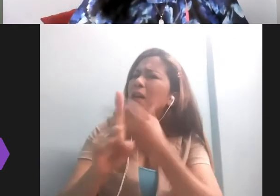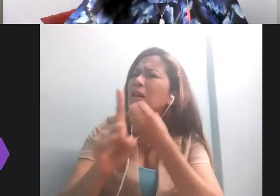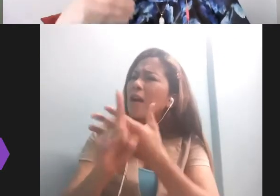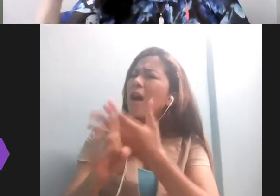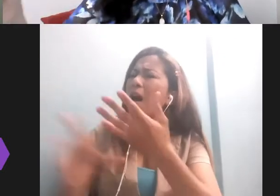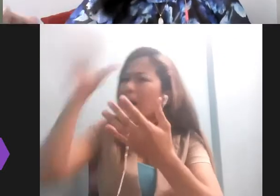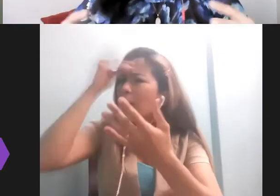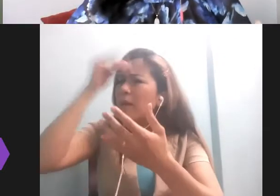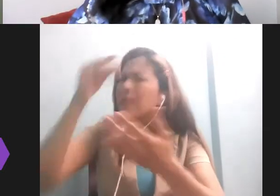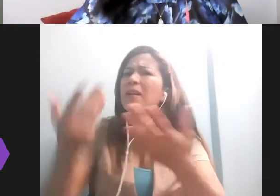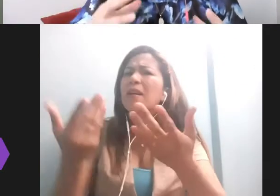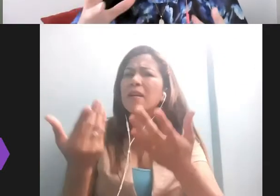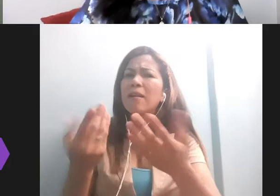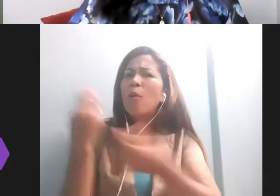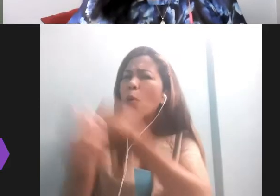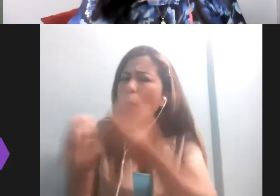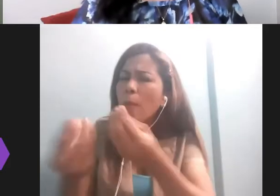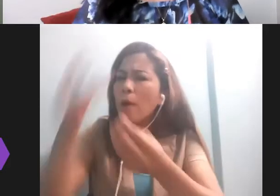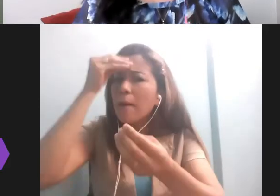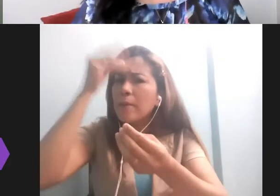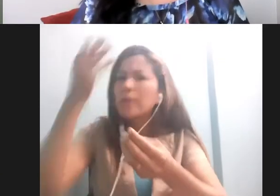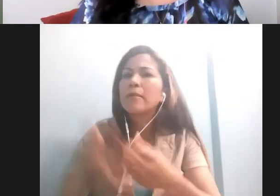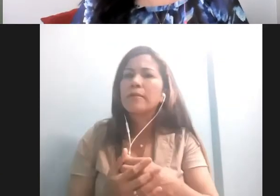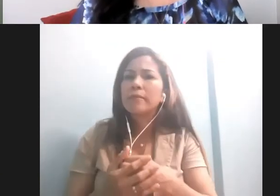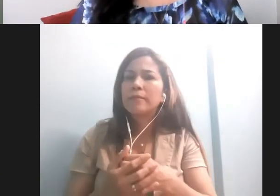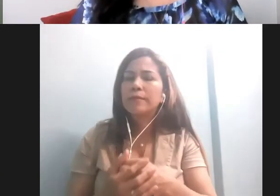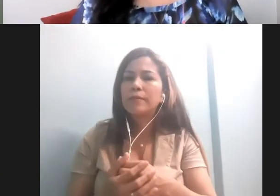de Bolivia, de Chile, de Argentina? Sí. En fin.